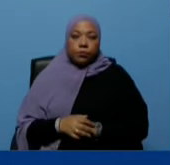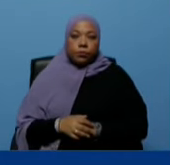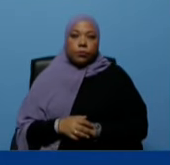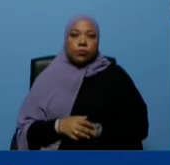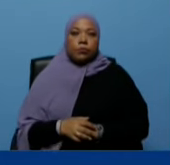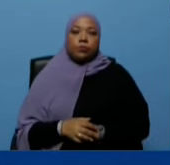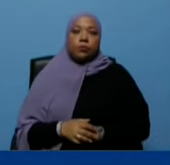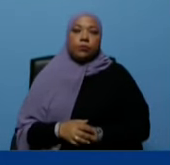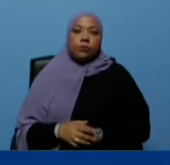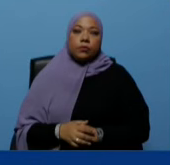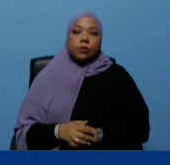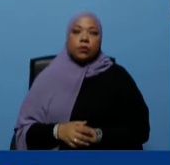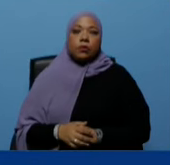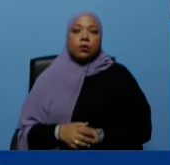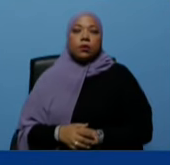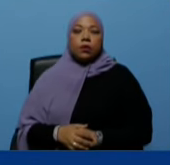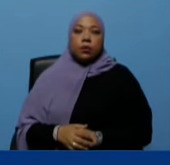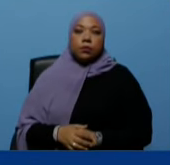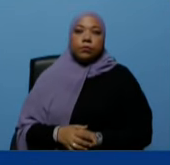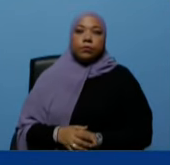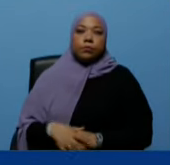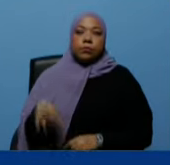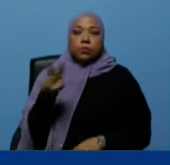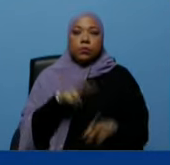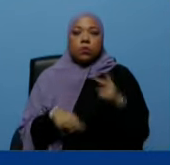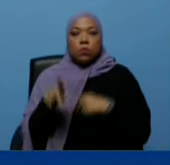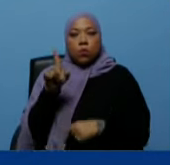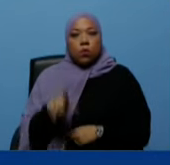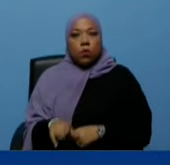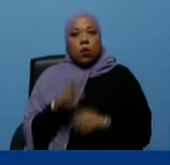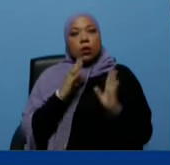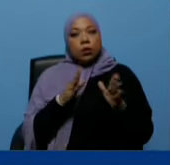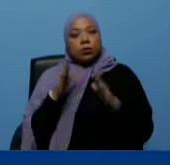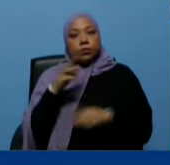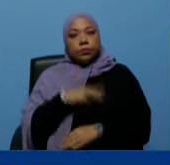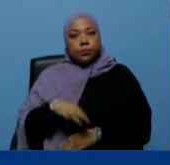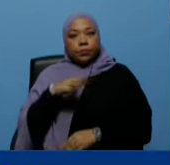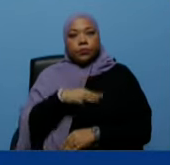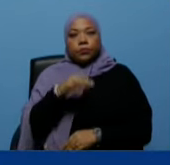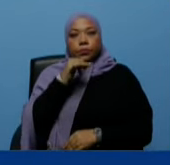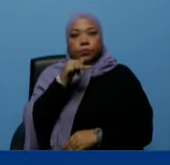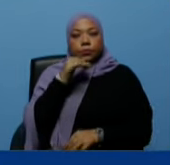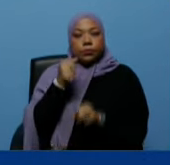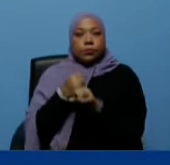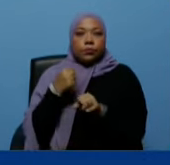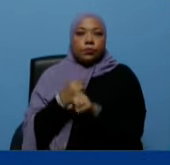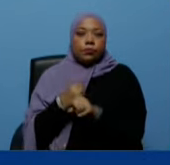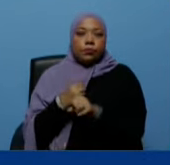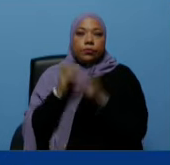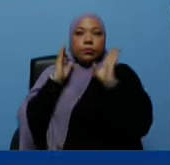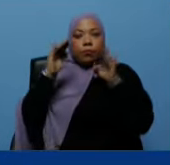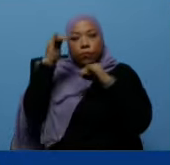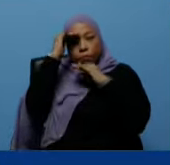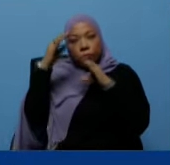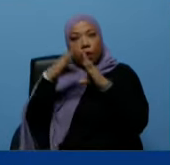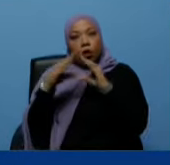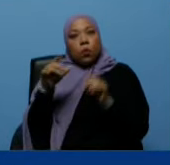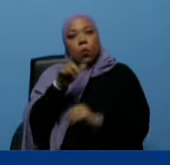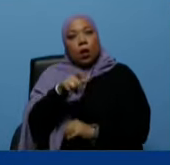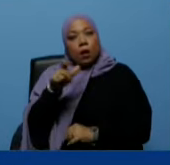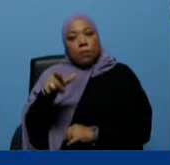recuperación y expansión. Además, articulado a las grandes misiones, atender a todos los